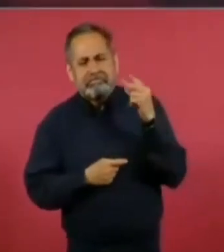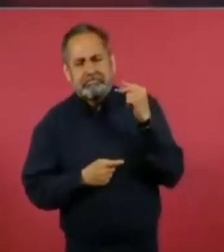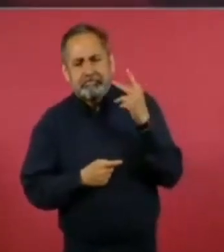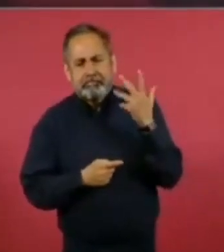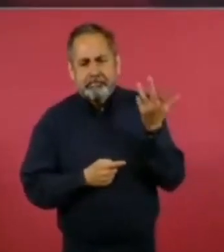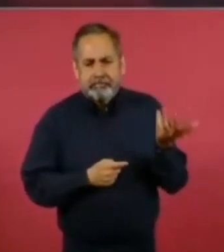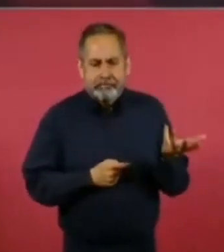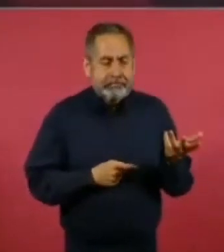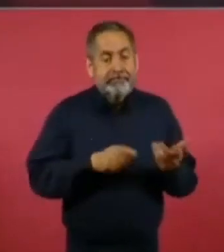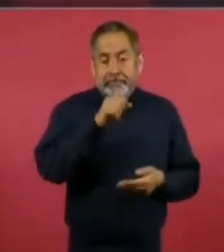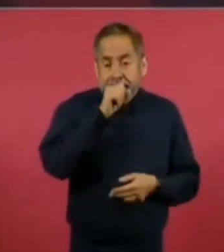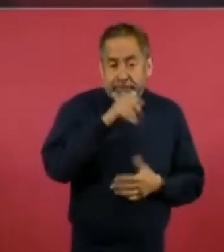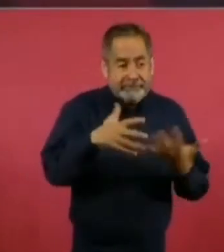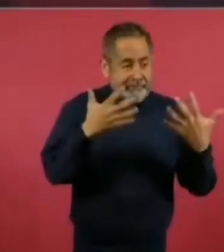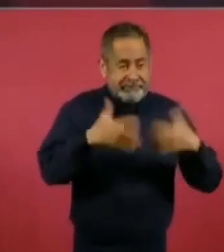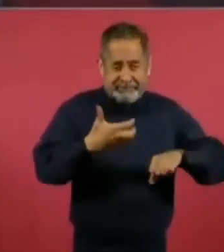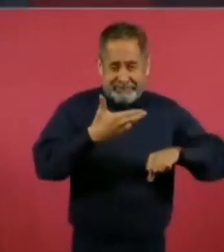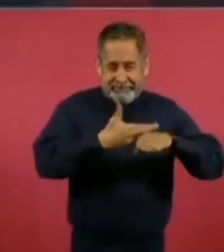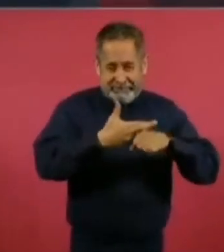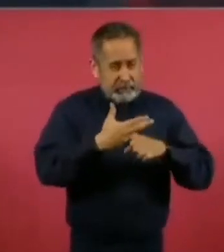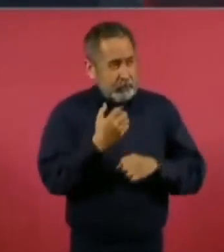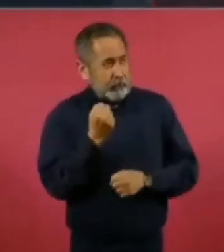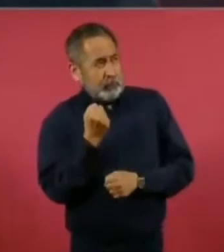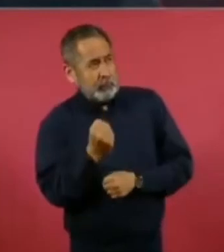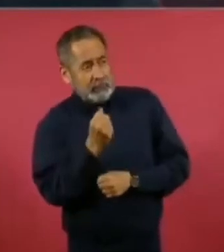organizaciones empresariales más fuertes